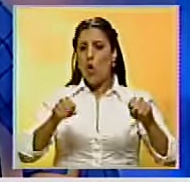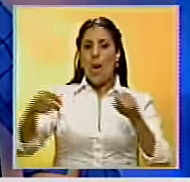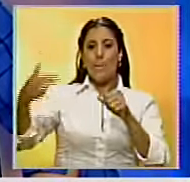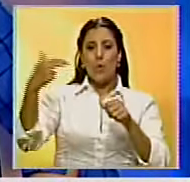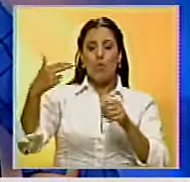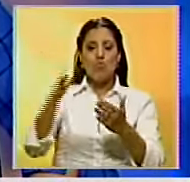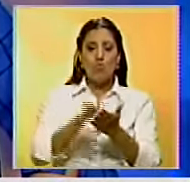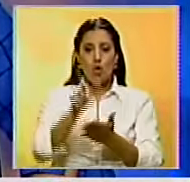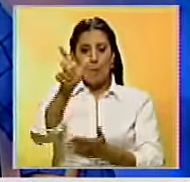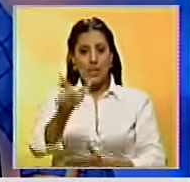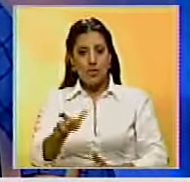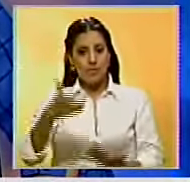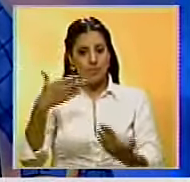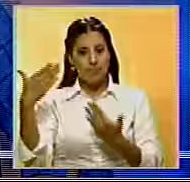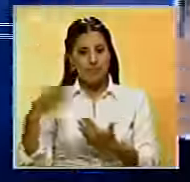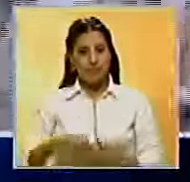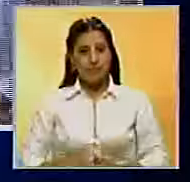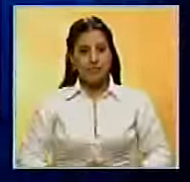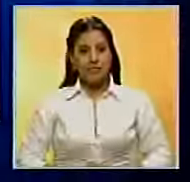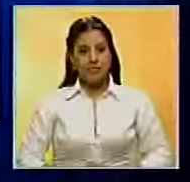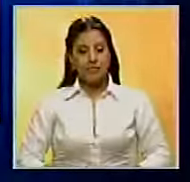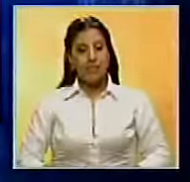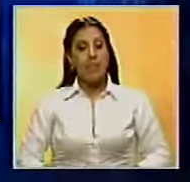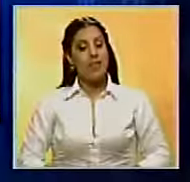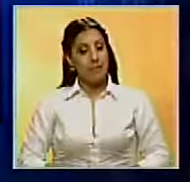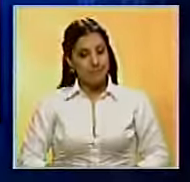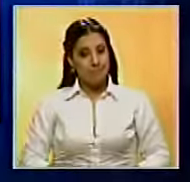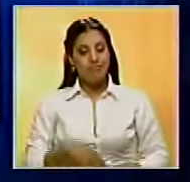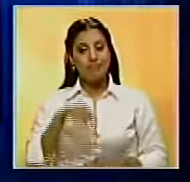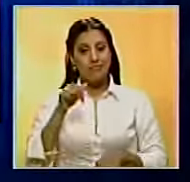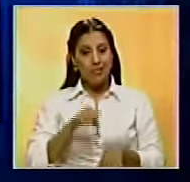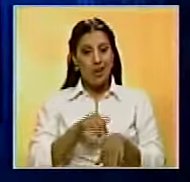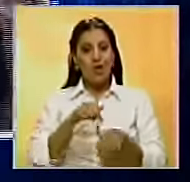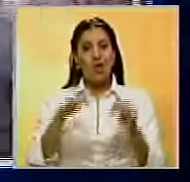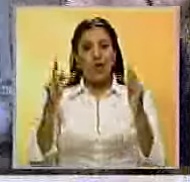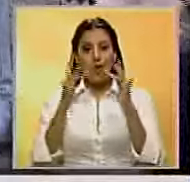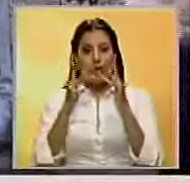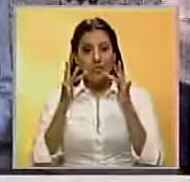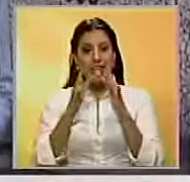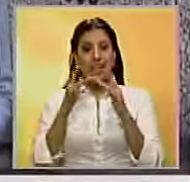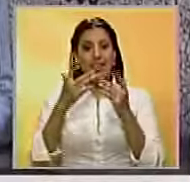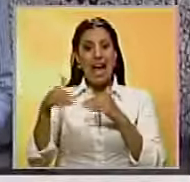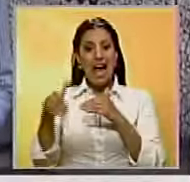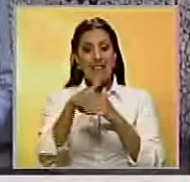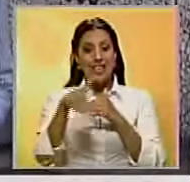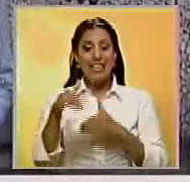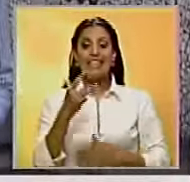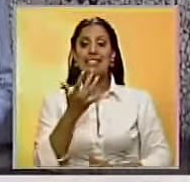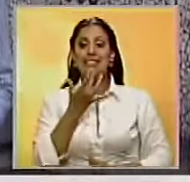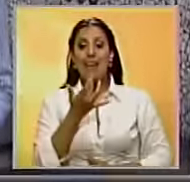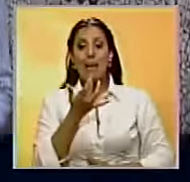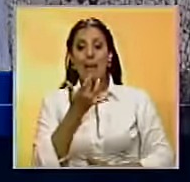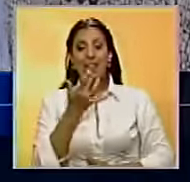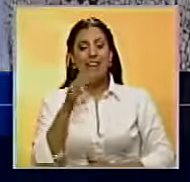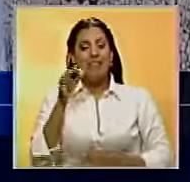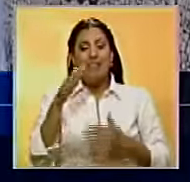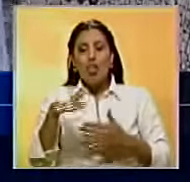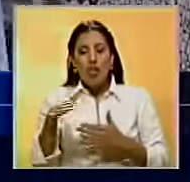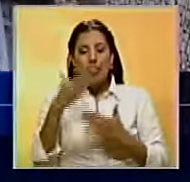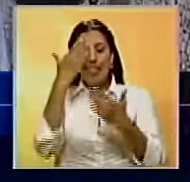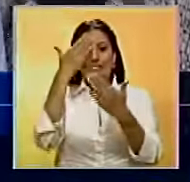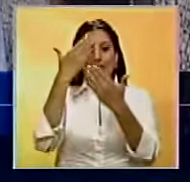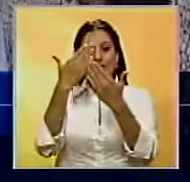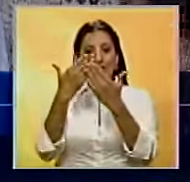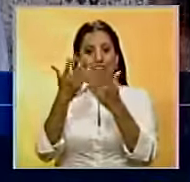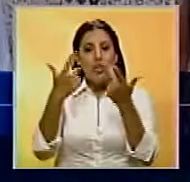moto. Fabiola Yaquinto nos cuenta más. Así es, hasta ahora el contacto lo hacemos desde la avenida San Martín, específicamente frente